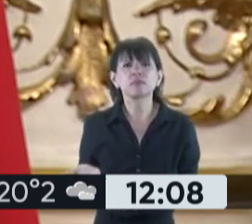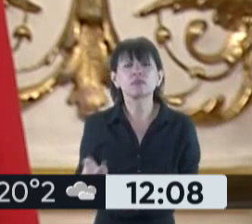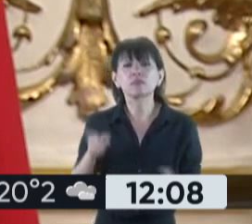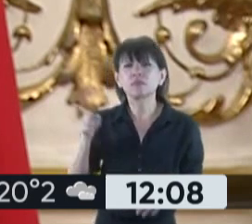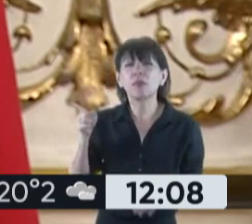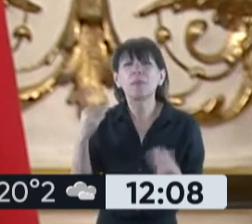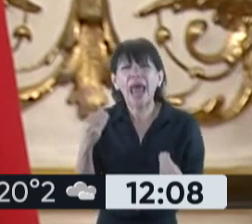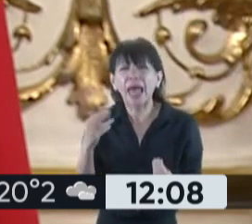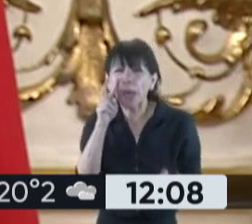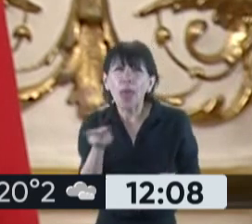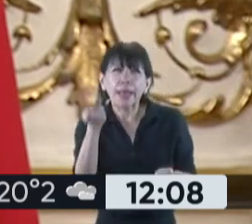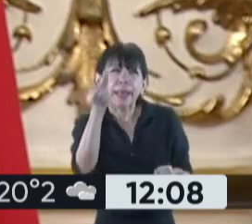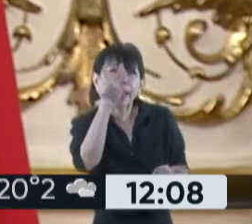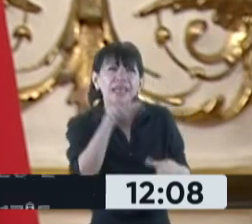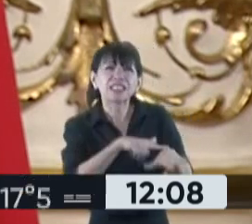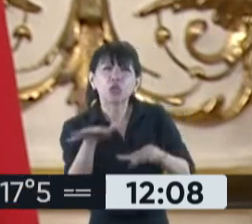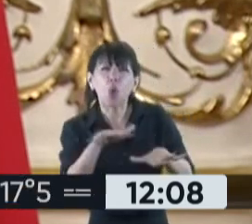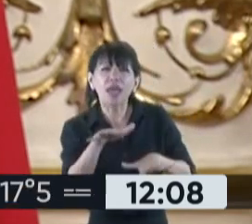sobre lo que pasa en la región.